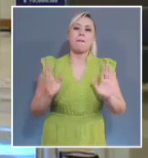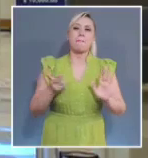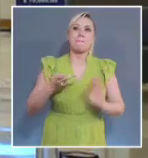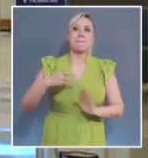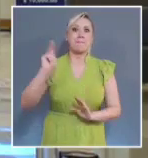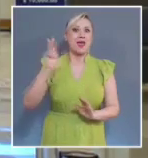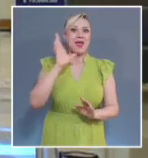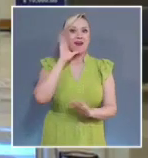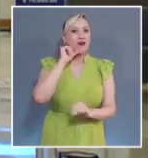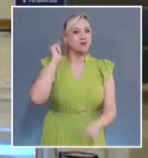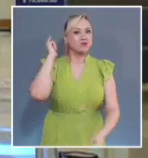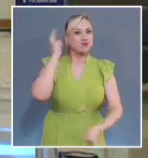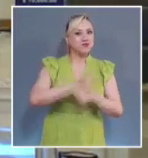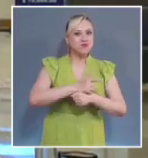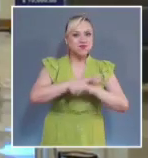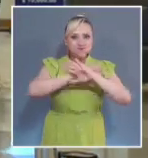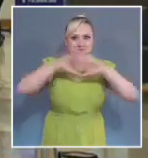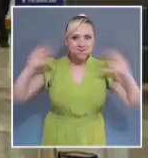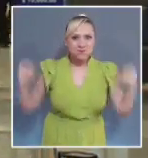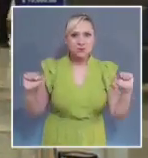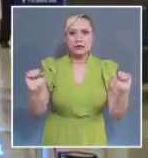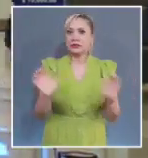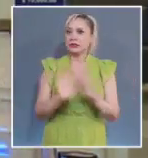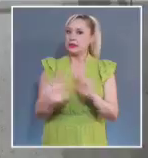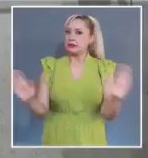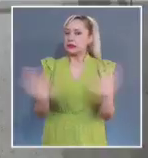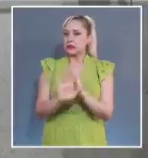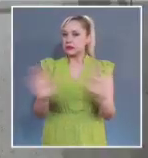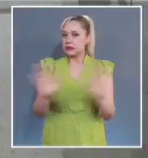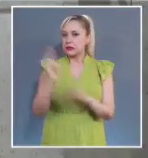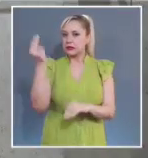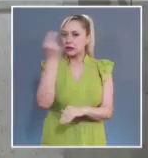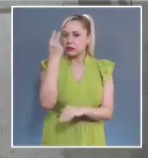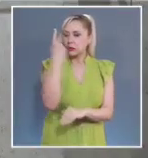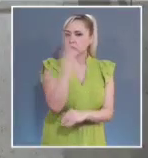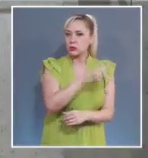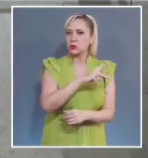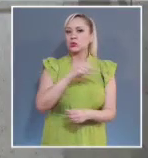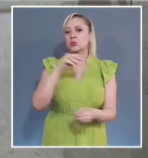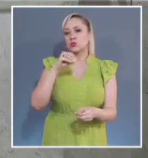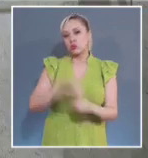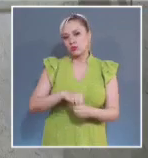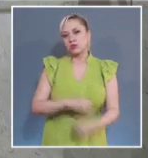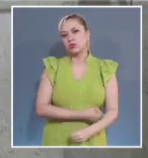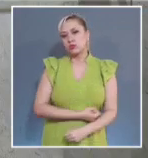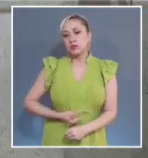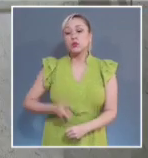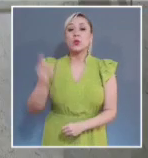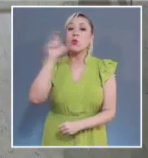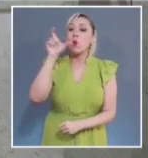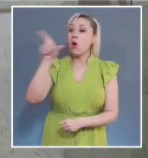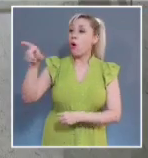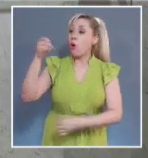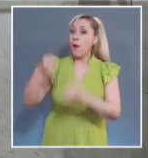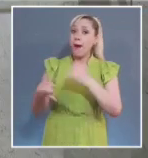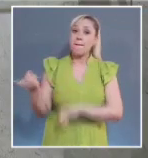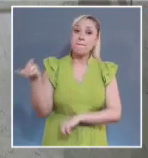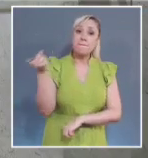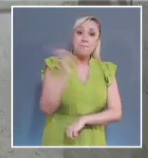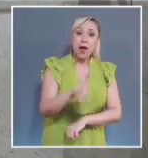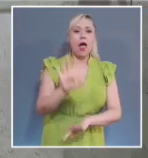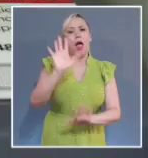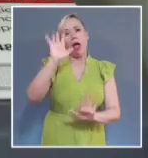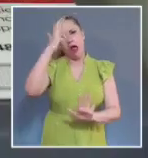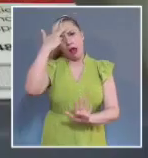manera irreparable. Por ello, puede impugnarse vía amparo indirecto para garantizar el derecho de acceso a la justicia del afectado